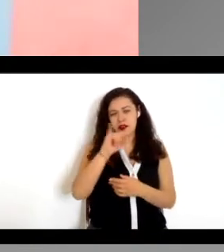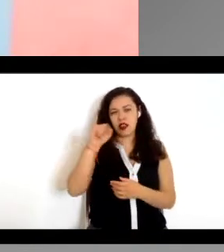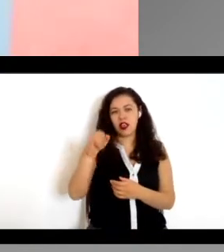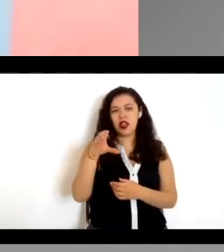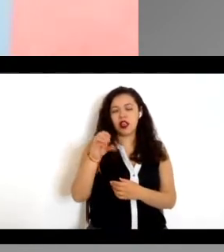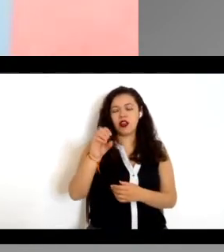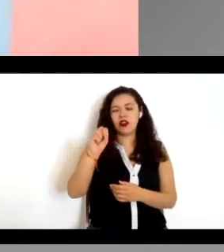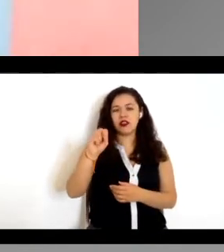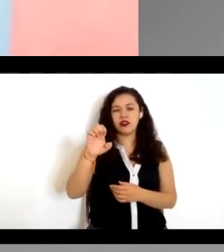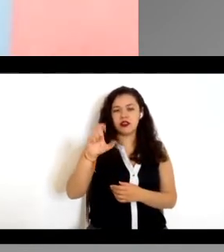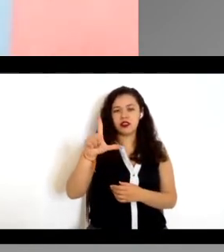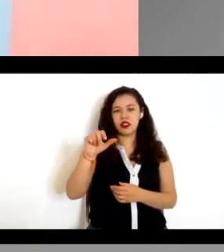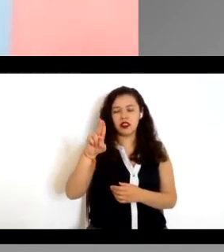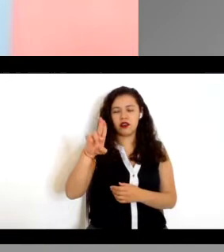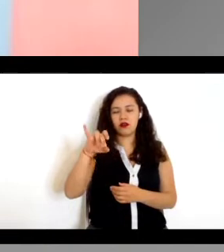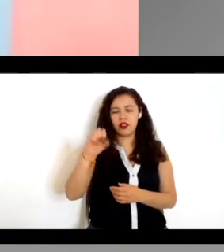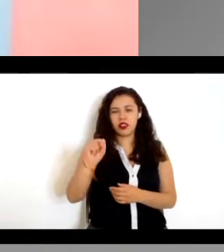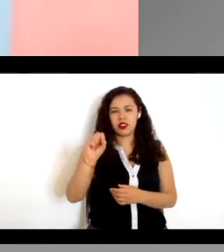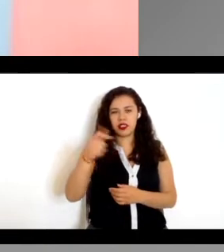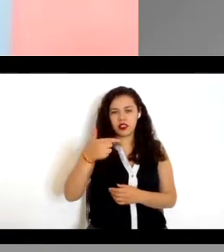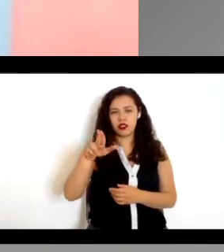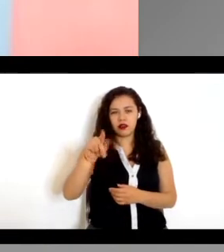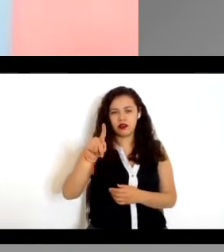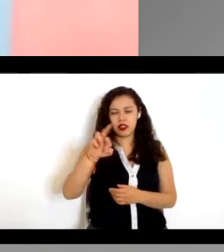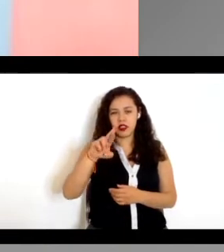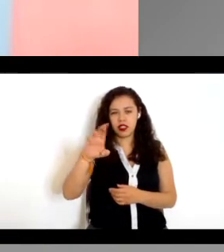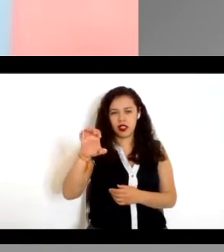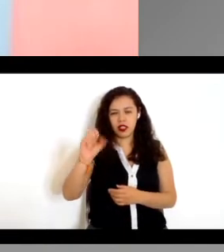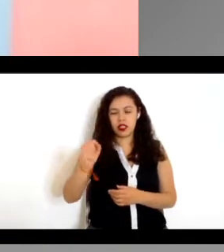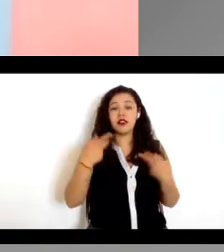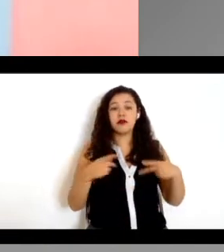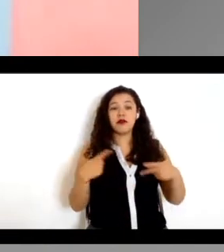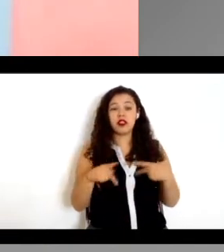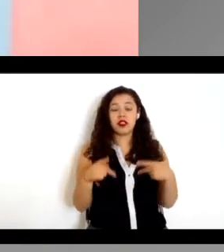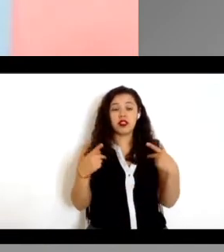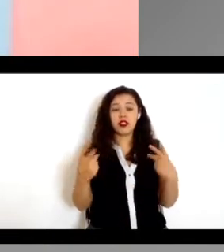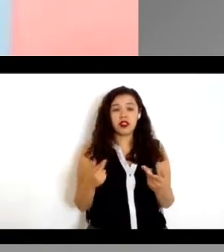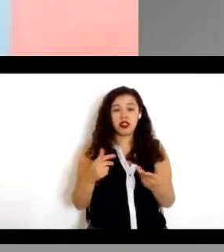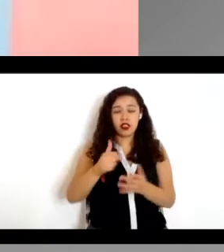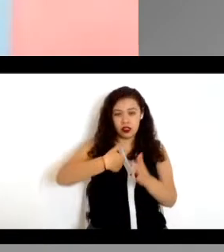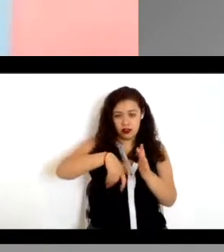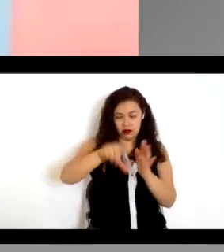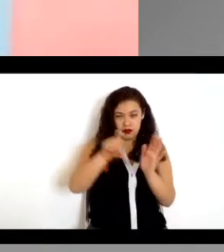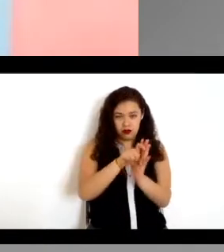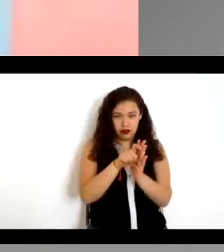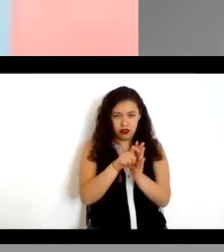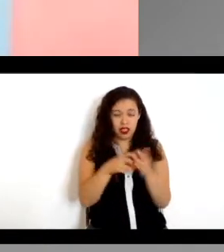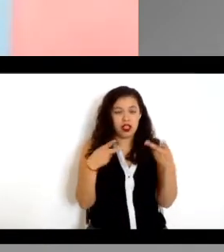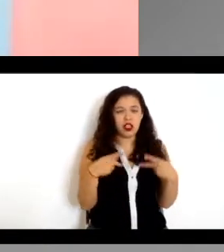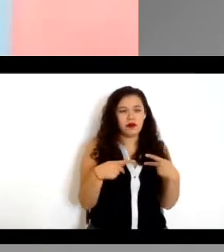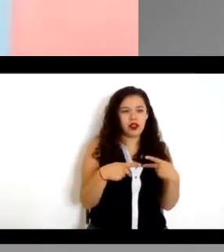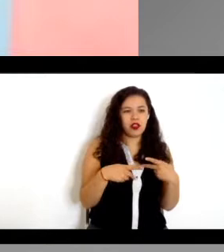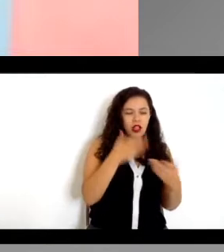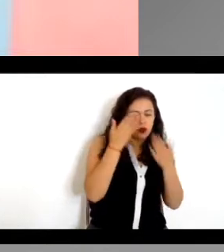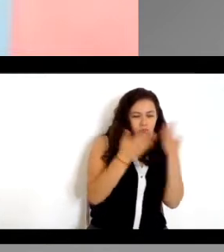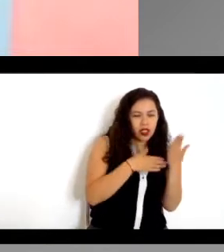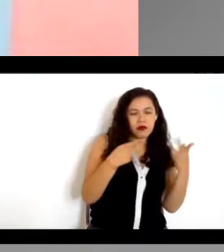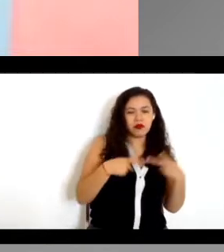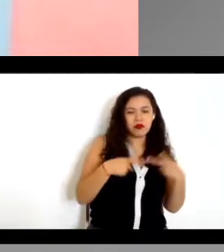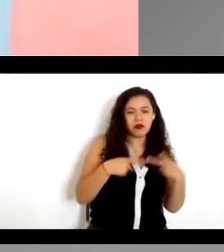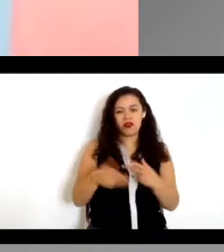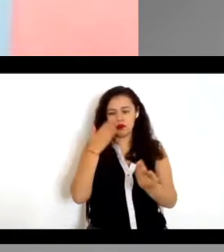Brespes. Es un libro que acerca a las personas que están estudiando arquitectura y a quienes no lo somos a conocer desde un